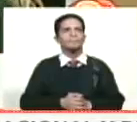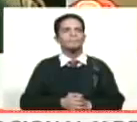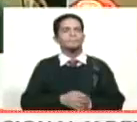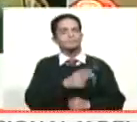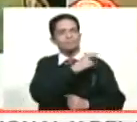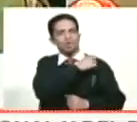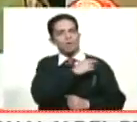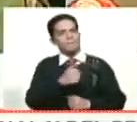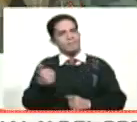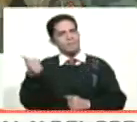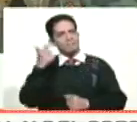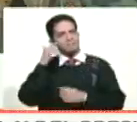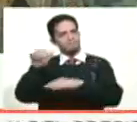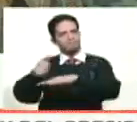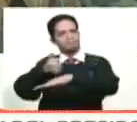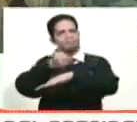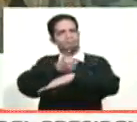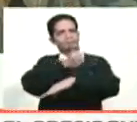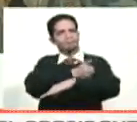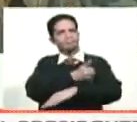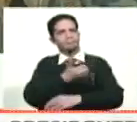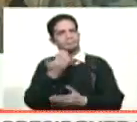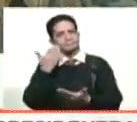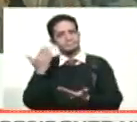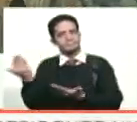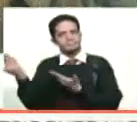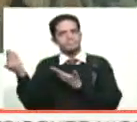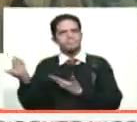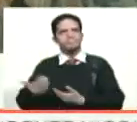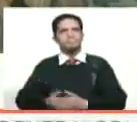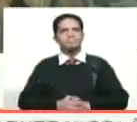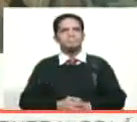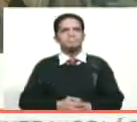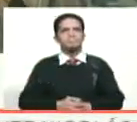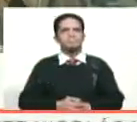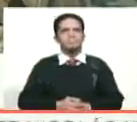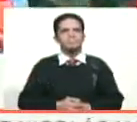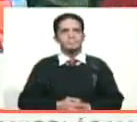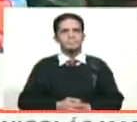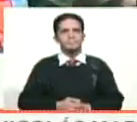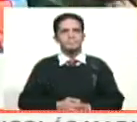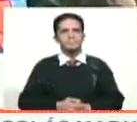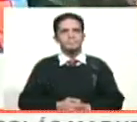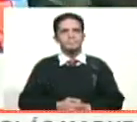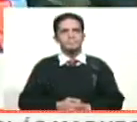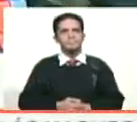comandante del Estado Mayor del CEO, mayor general Ornella Ferreira,